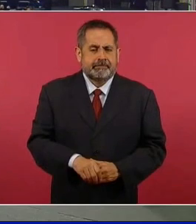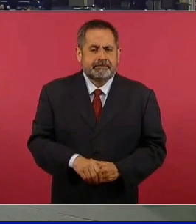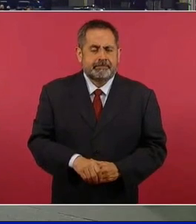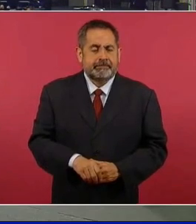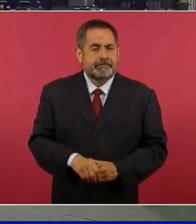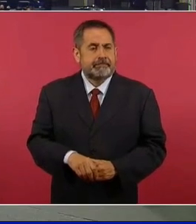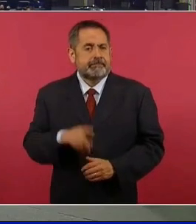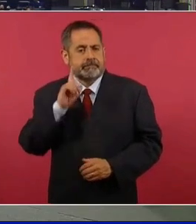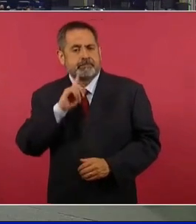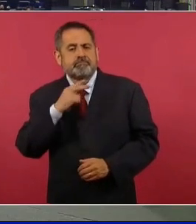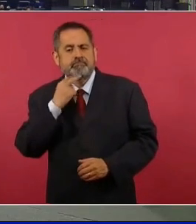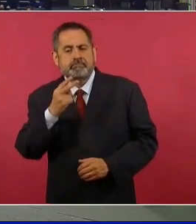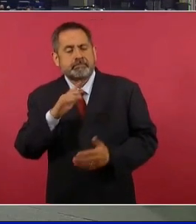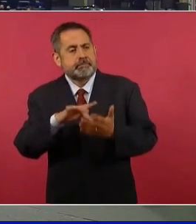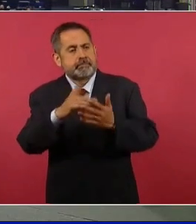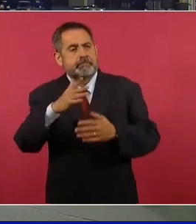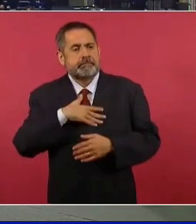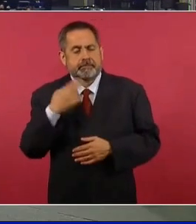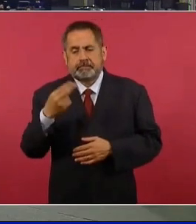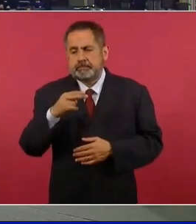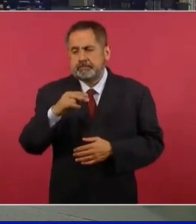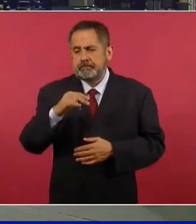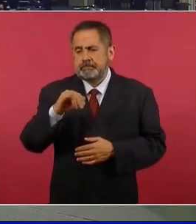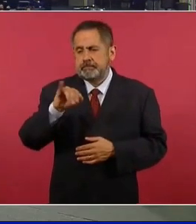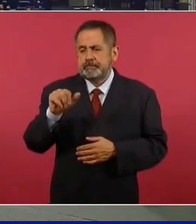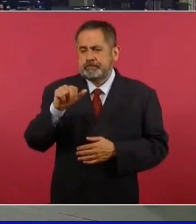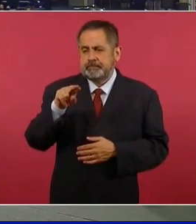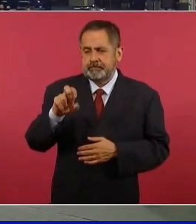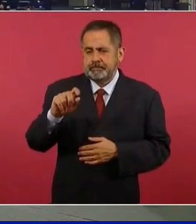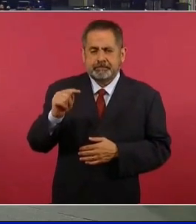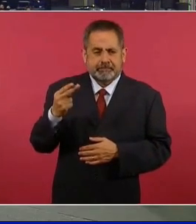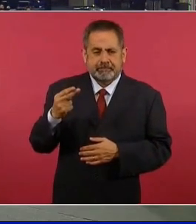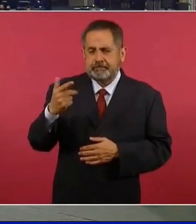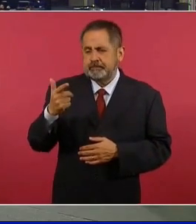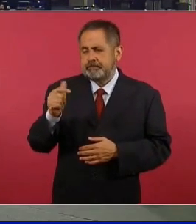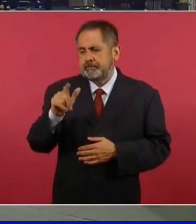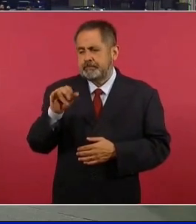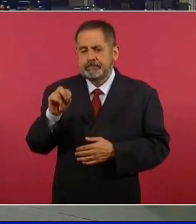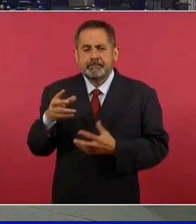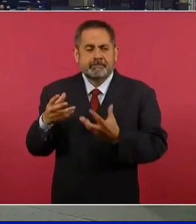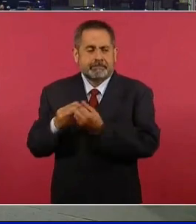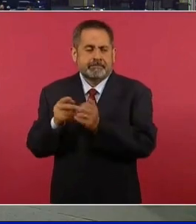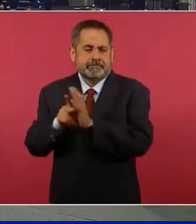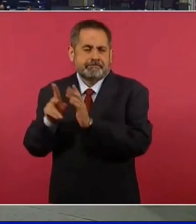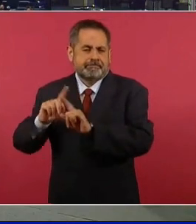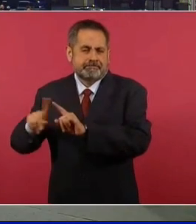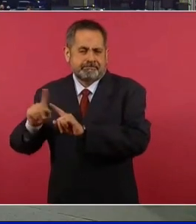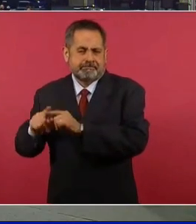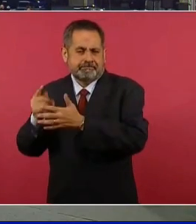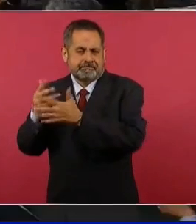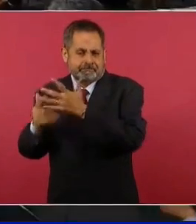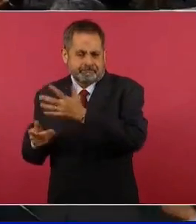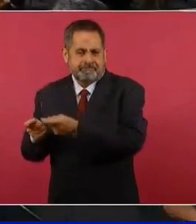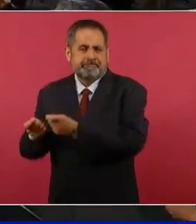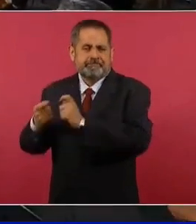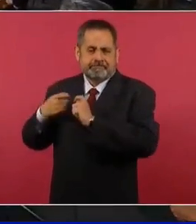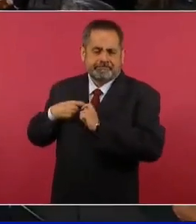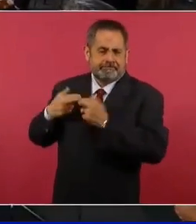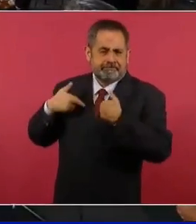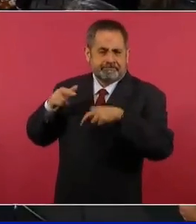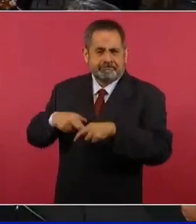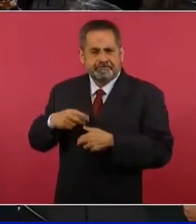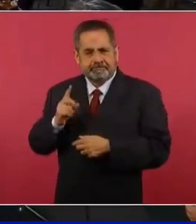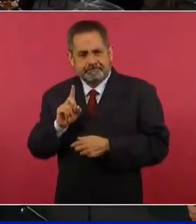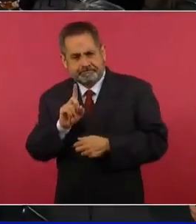Gracias, muy buenos días, señor presidente. Janet Galindo, de Grupo Transmedia La Chispa, Campeche, Yucatán, Petrolera, Tabasco, Ciudad de México.